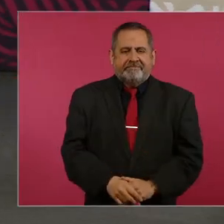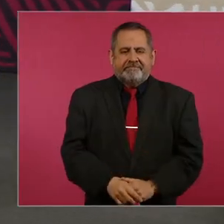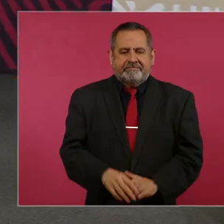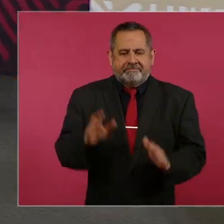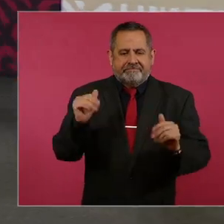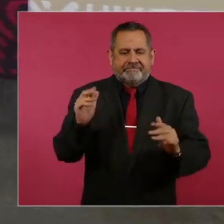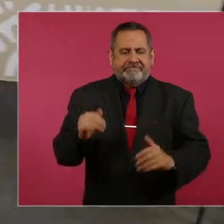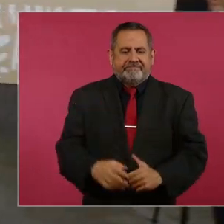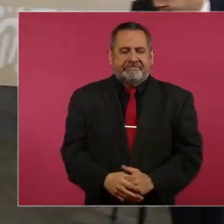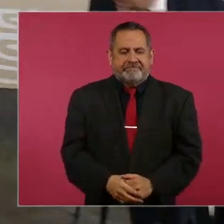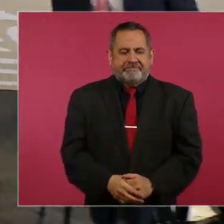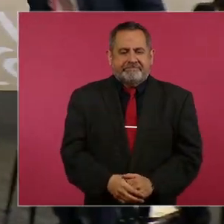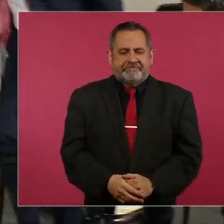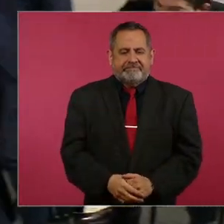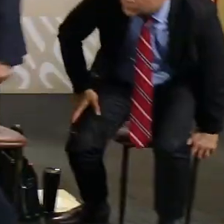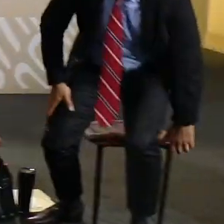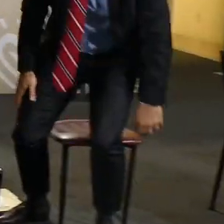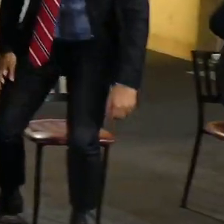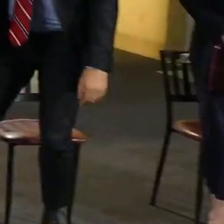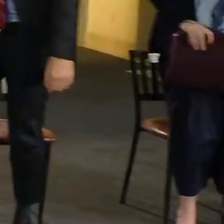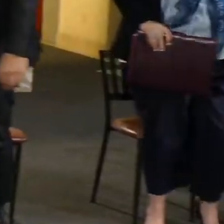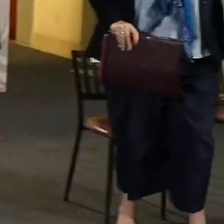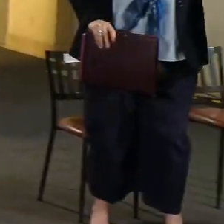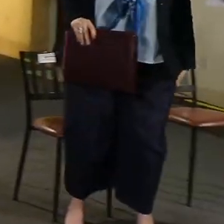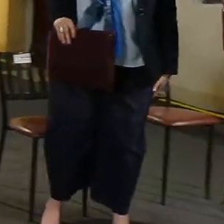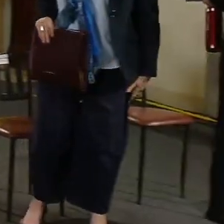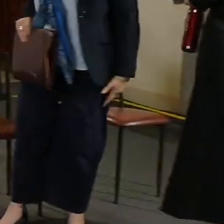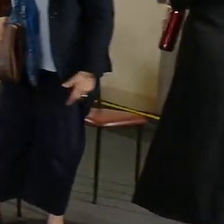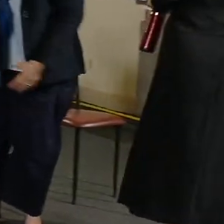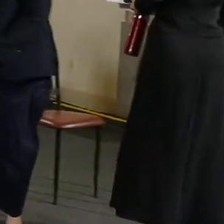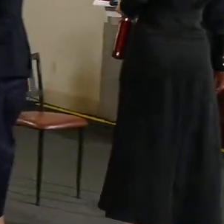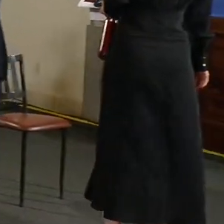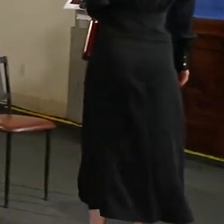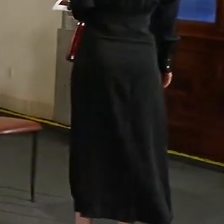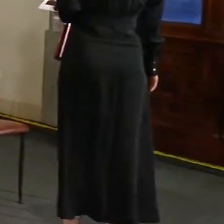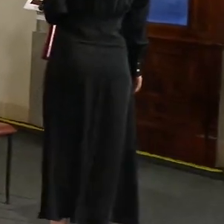Dios adiós. Gracias. Gracias.